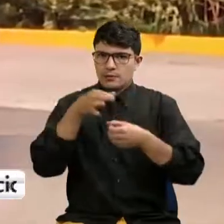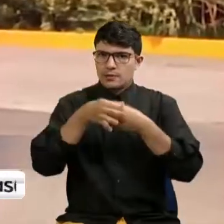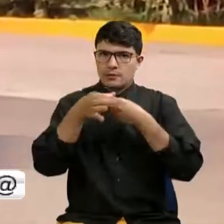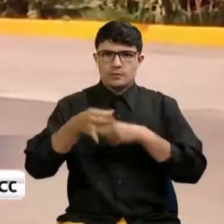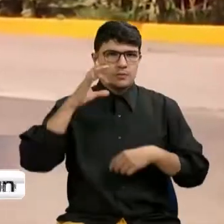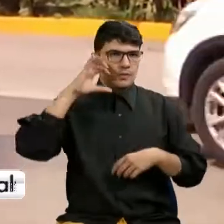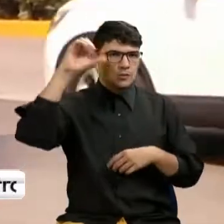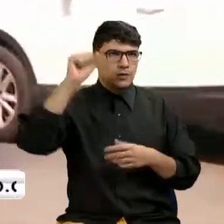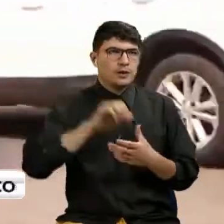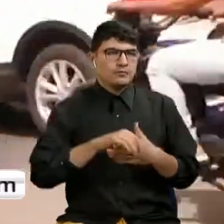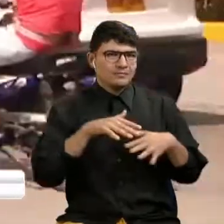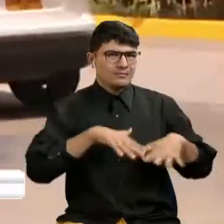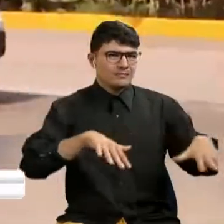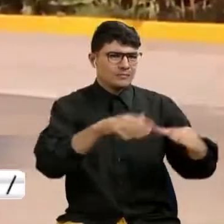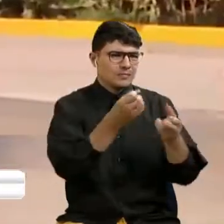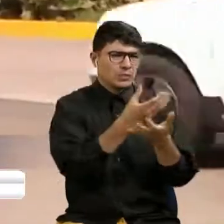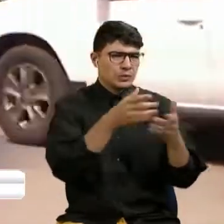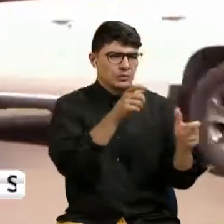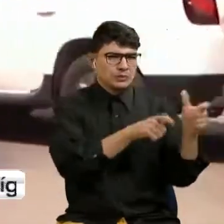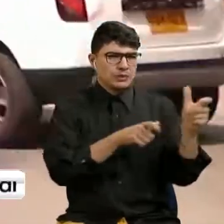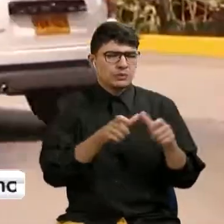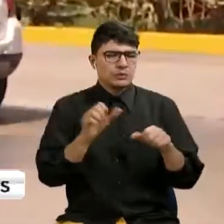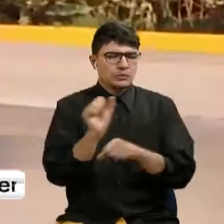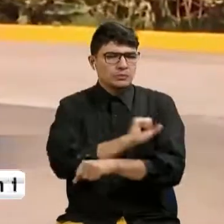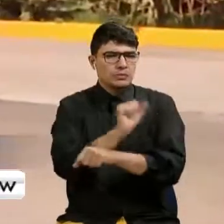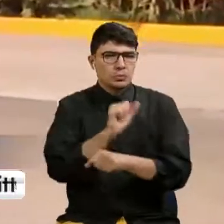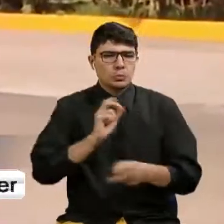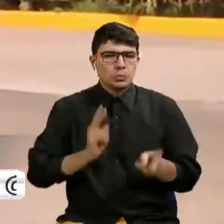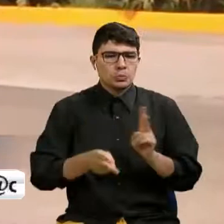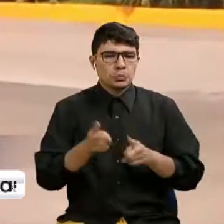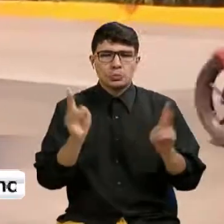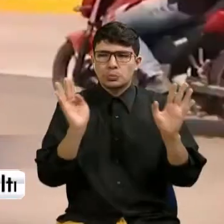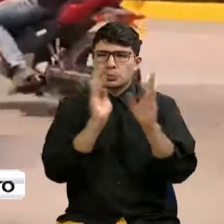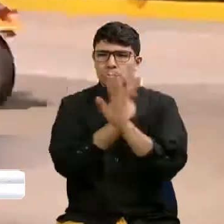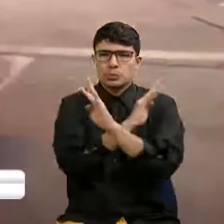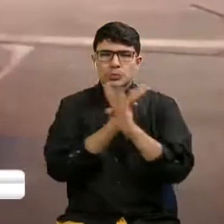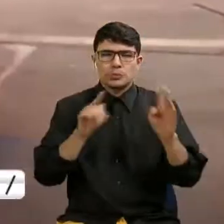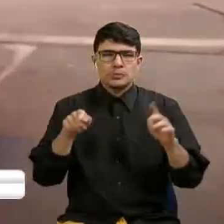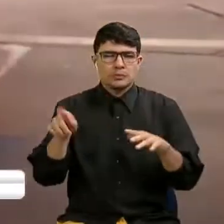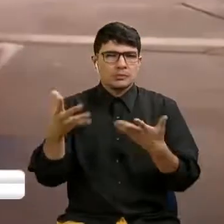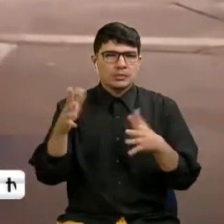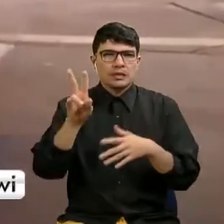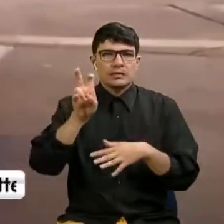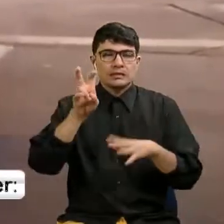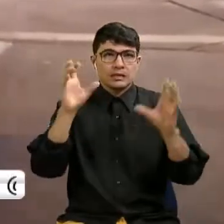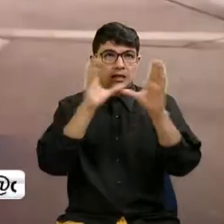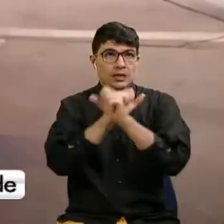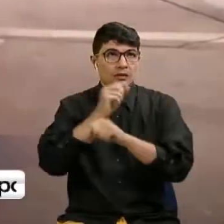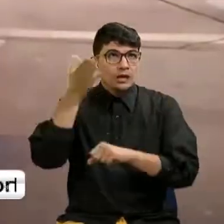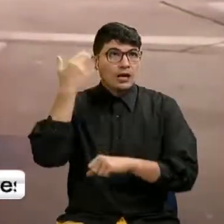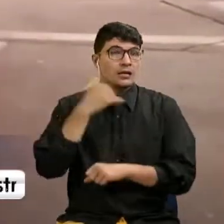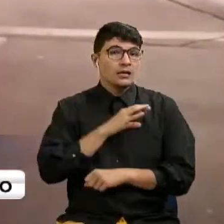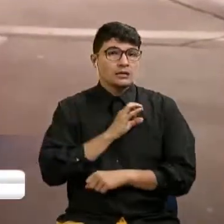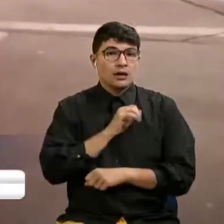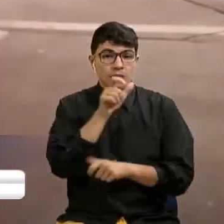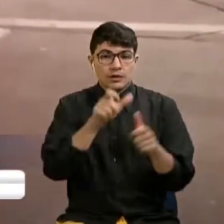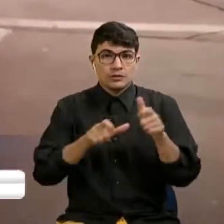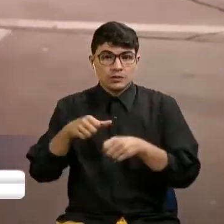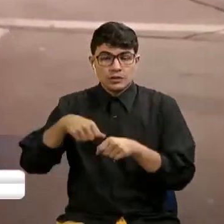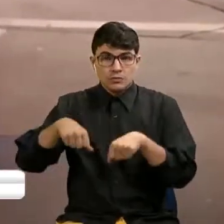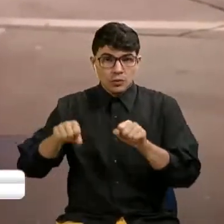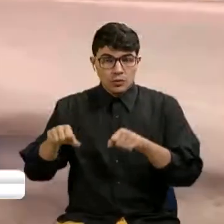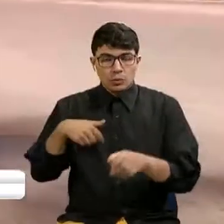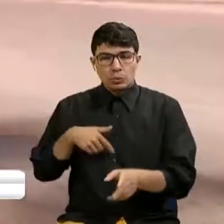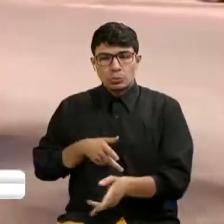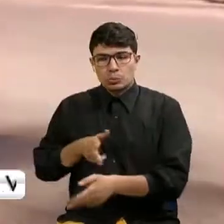en medio de decenas de transeúntes que en sus vehículos y a pie transitaban por este lugar hacia las siete de la noche del pasado sábado sujetos en moto llegaron hasta la